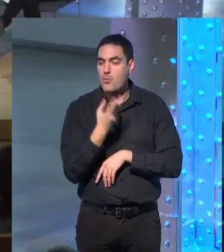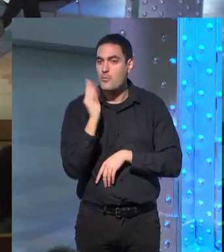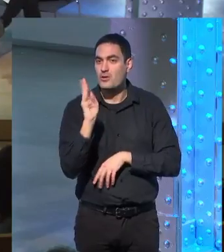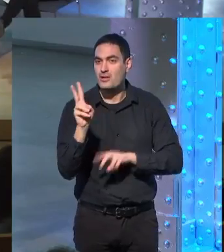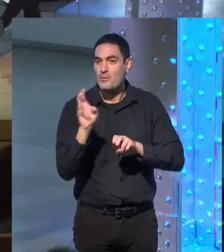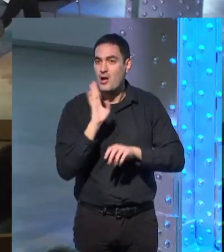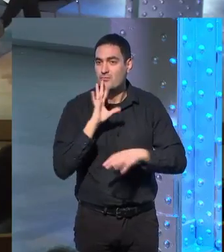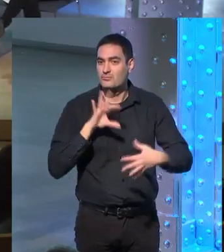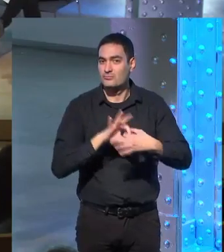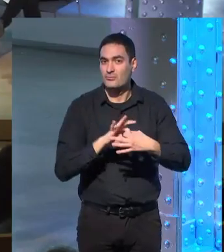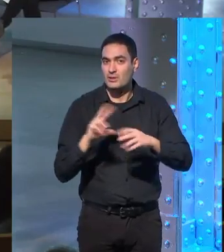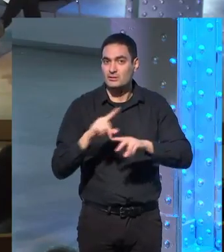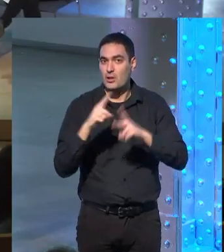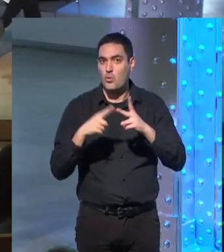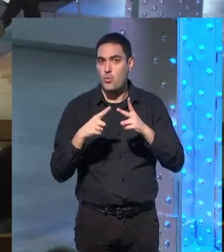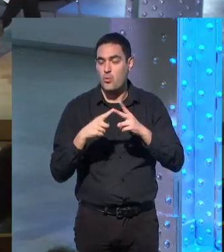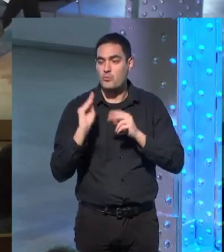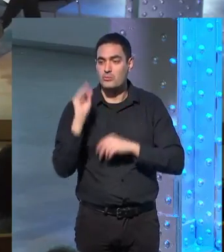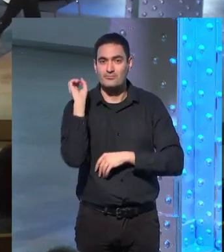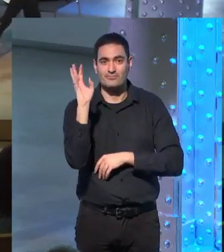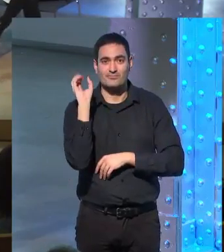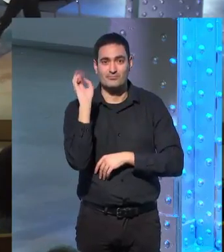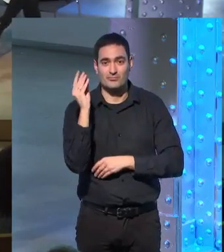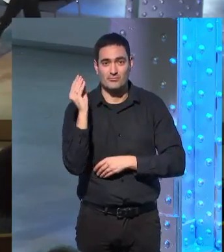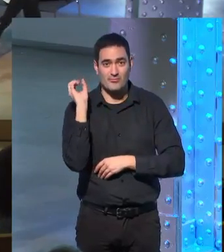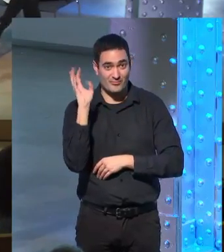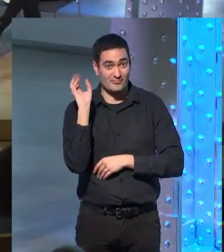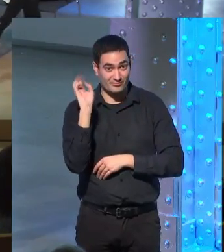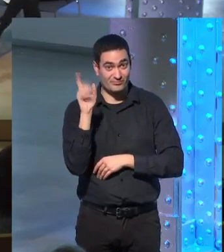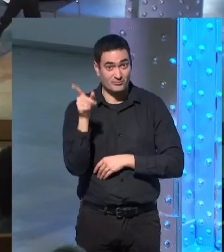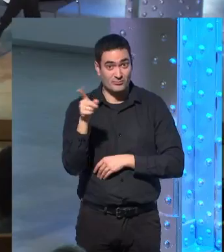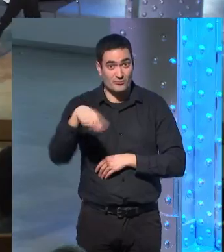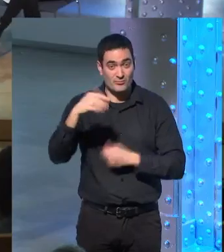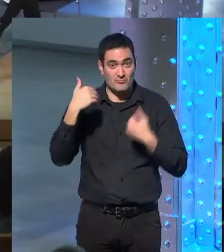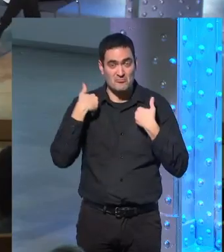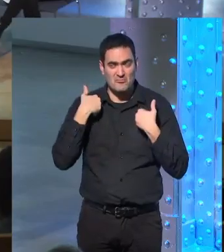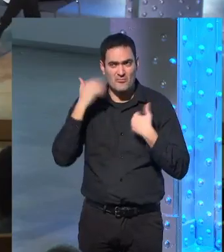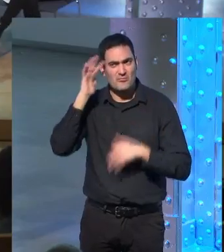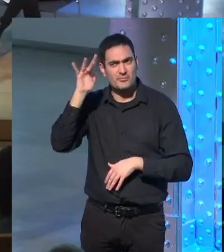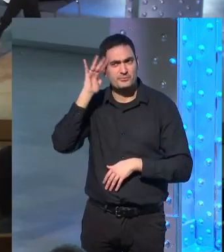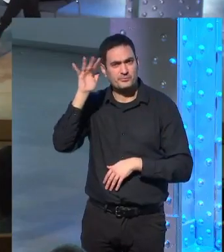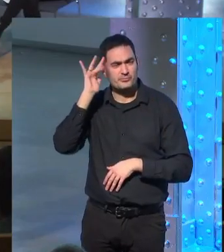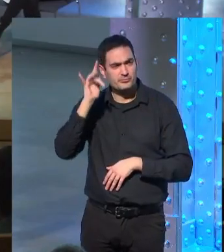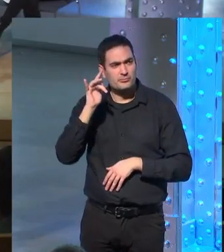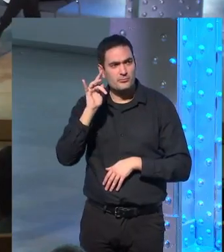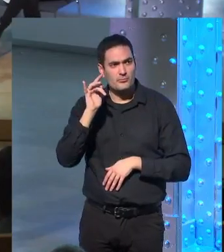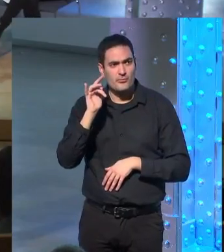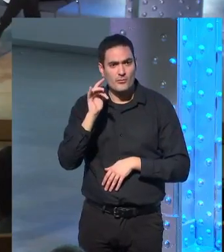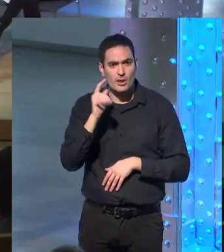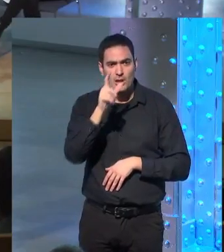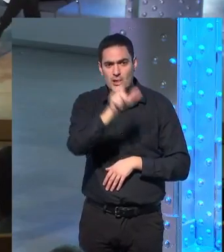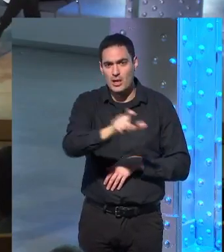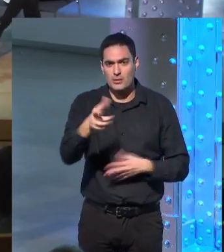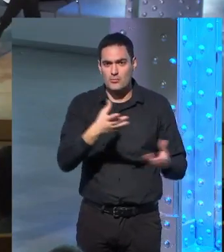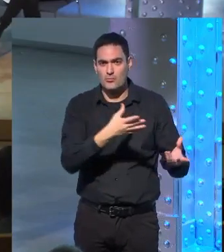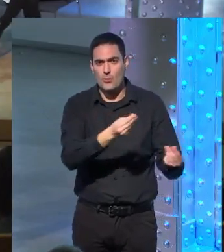este respecto, y segundo, en las charlas que vosotros dais, supongo que habrá mucha